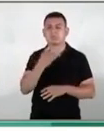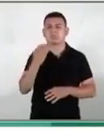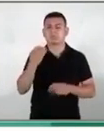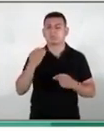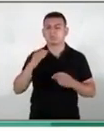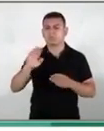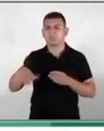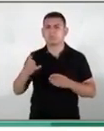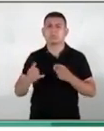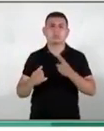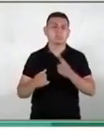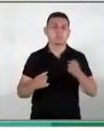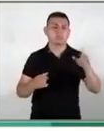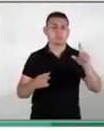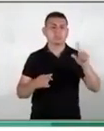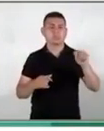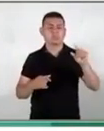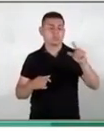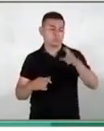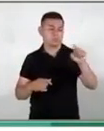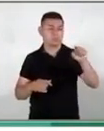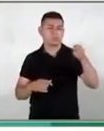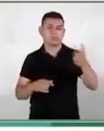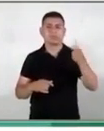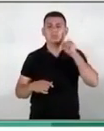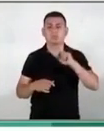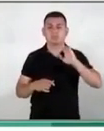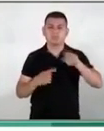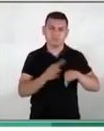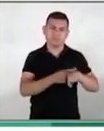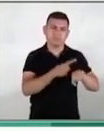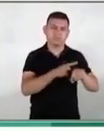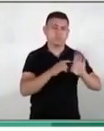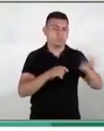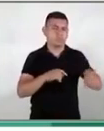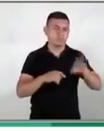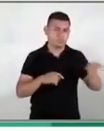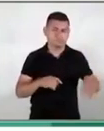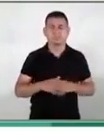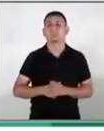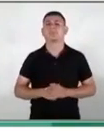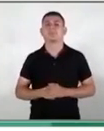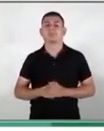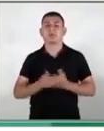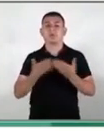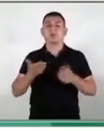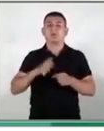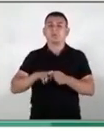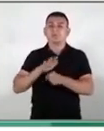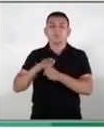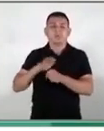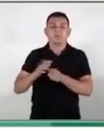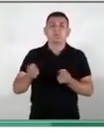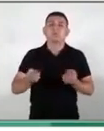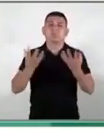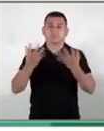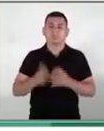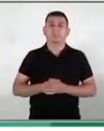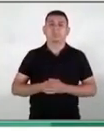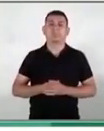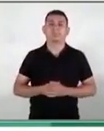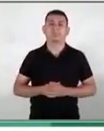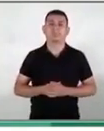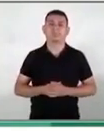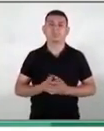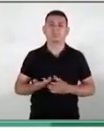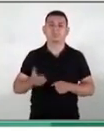y las mujeres 166. En relación a la ocupación hospitalaria, identificamos